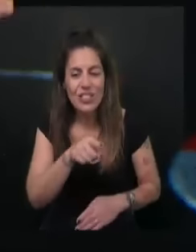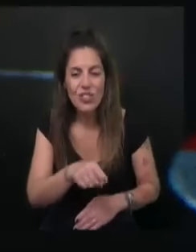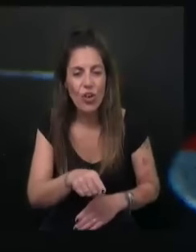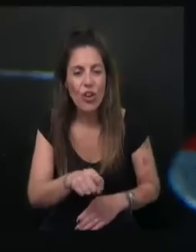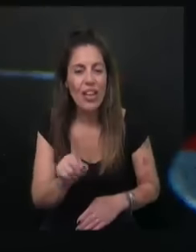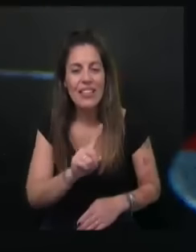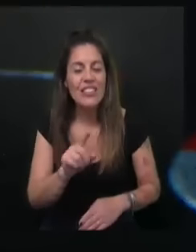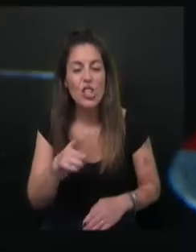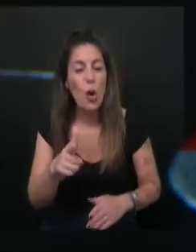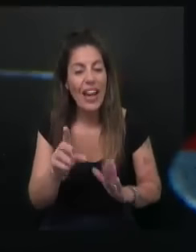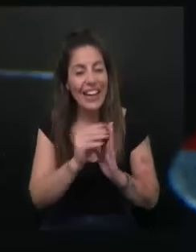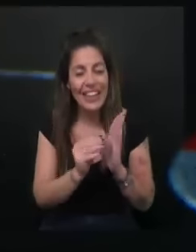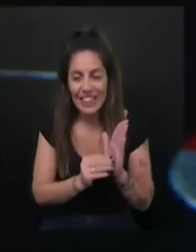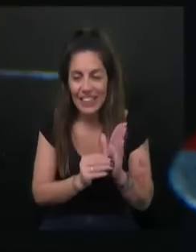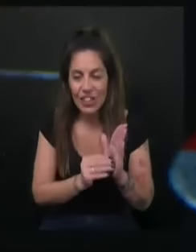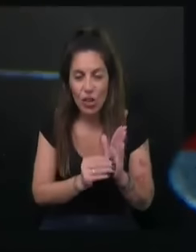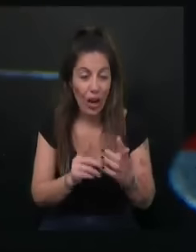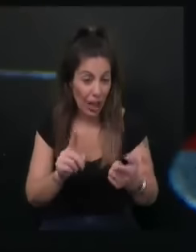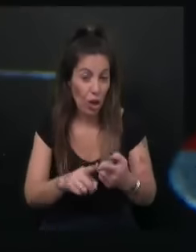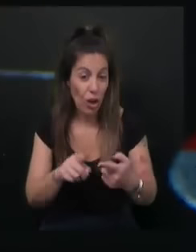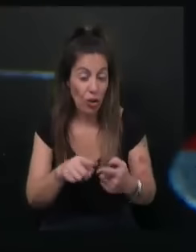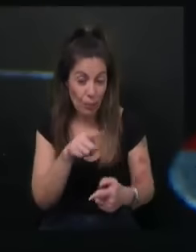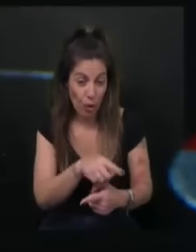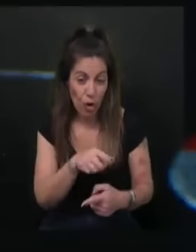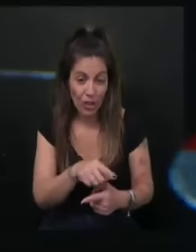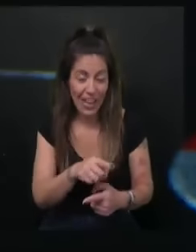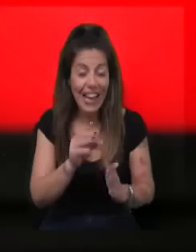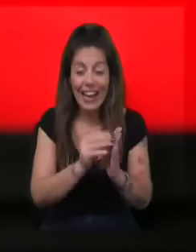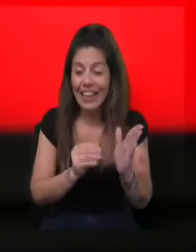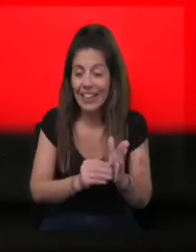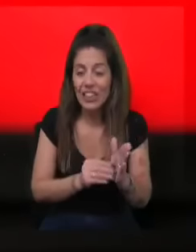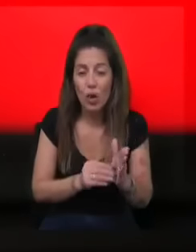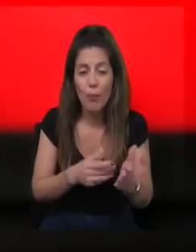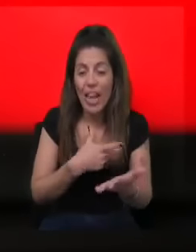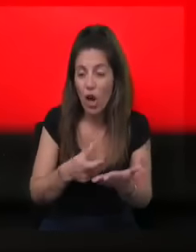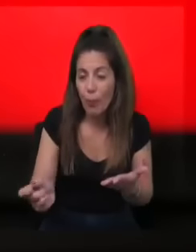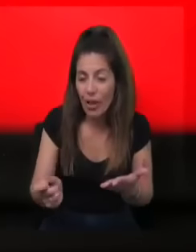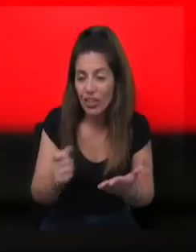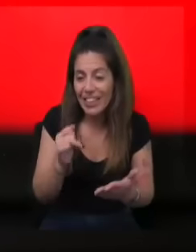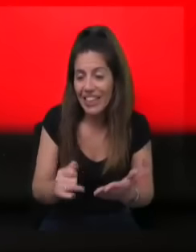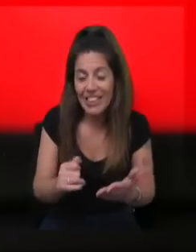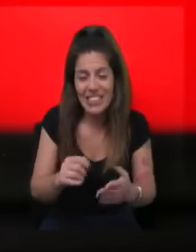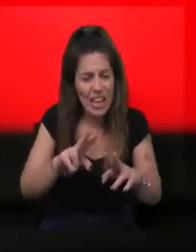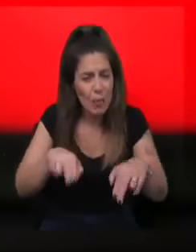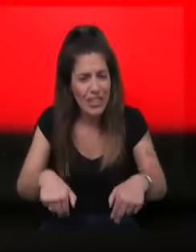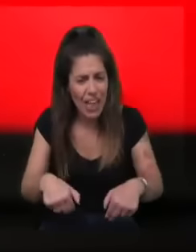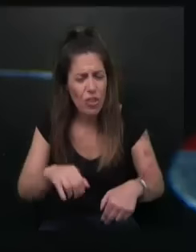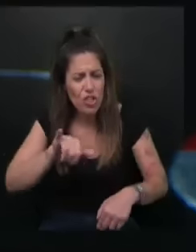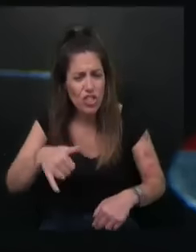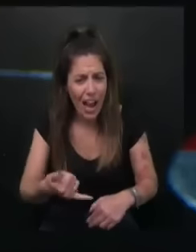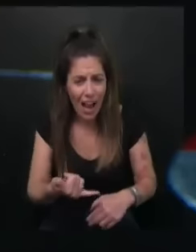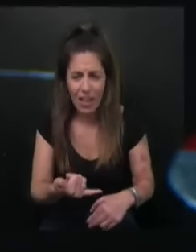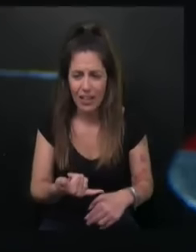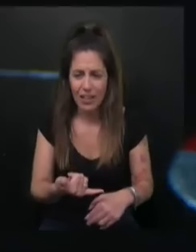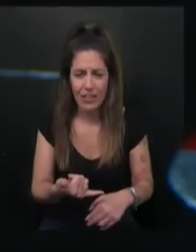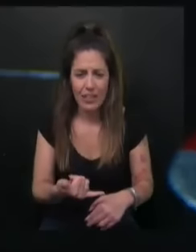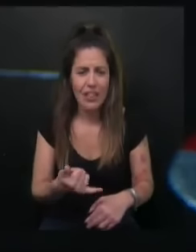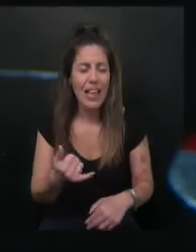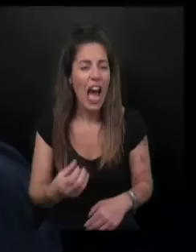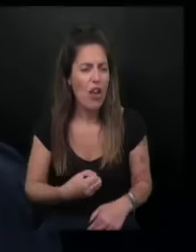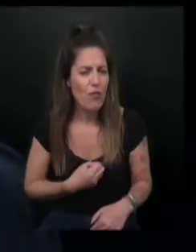si no hay registro en lo que acordamos con él el registro para el comprador tiene que ser abolido inmediatamente hay